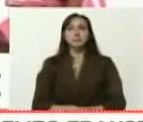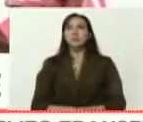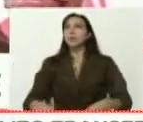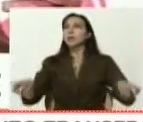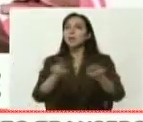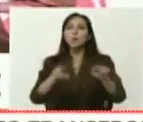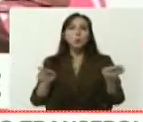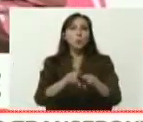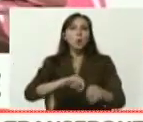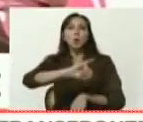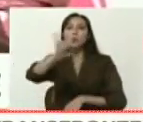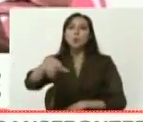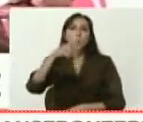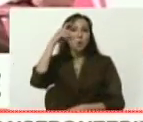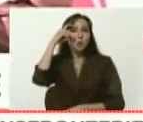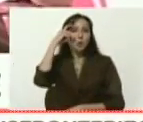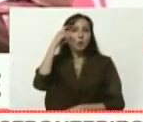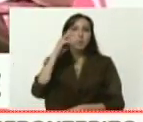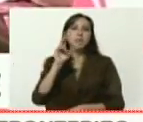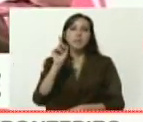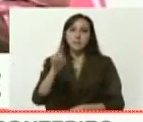Rodríguez. Miren,